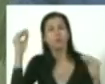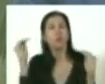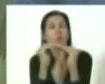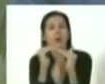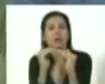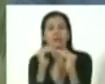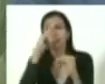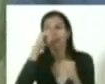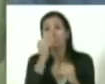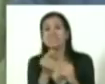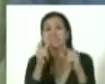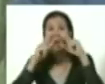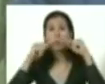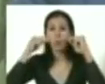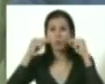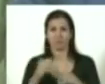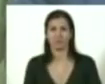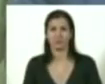Seguir